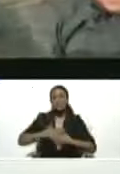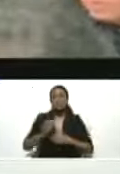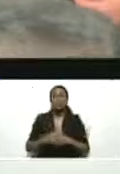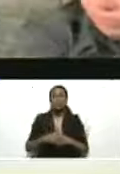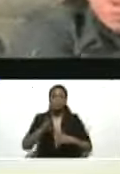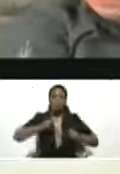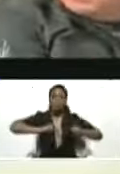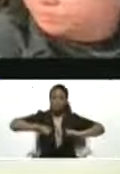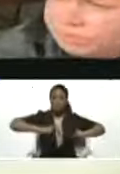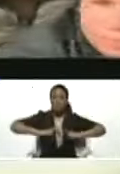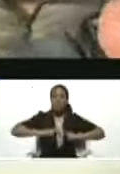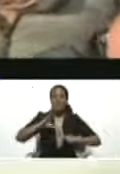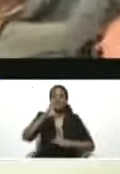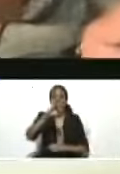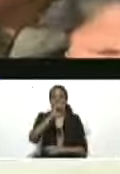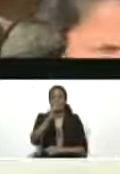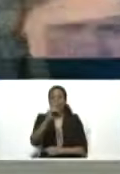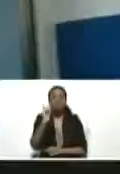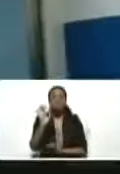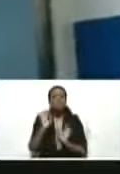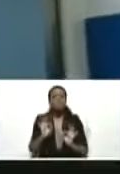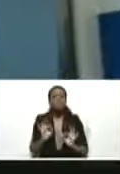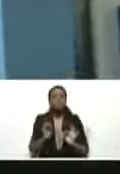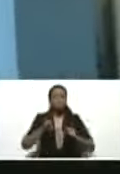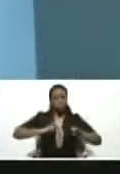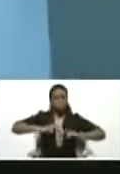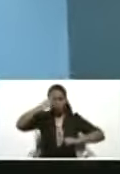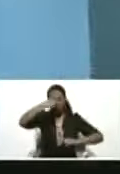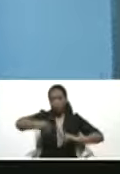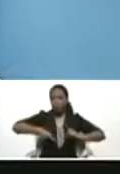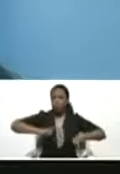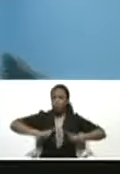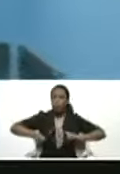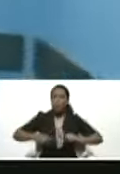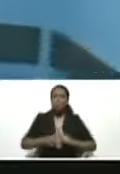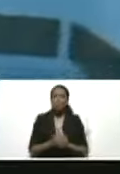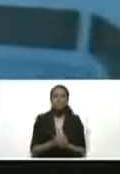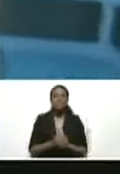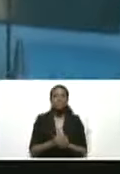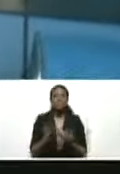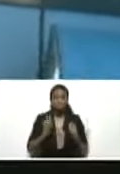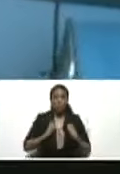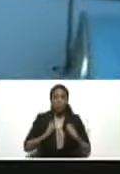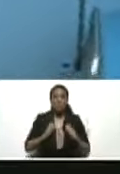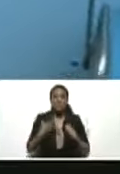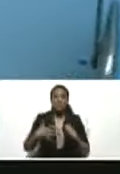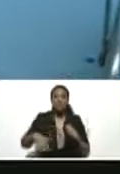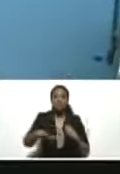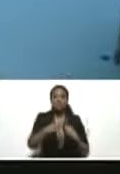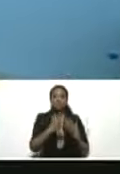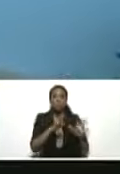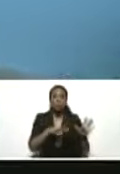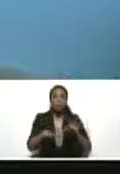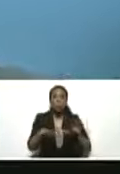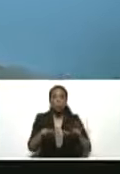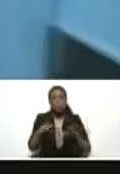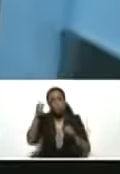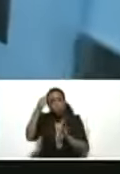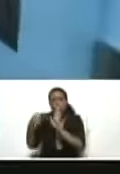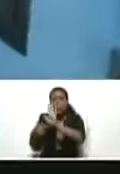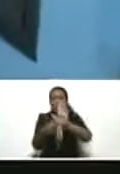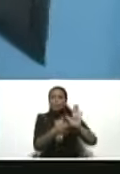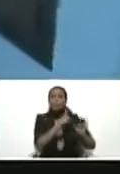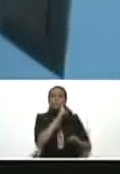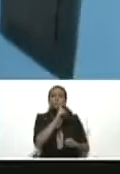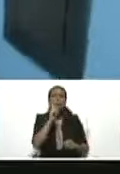coordinadora de este cdi de verdad esta comunidad coordinadora de este cdi a toda Venezuela Cómo se